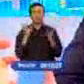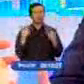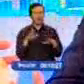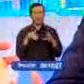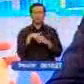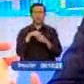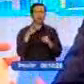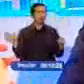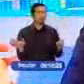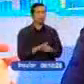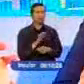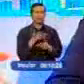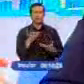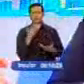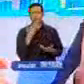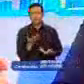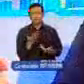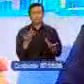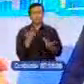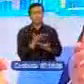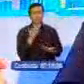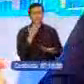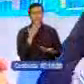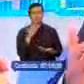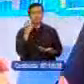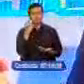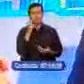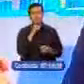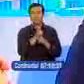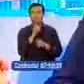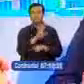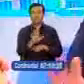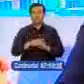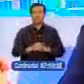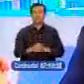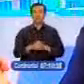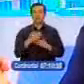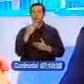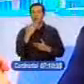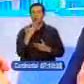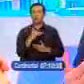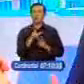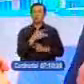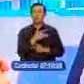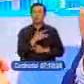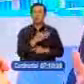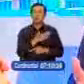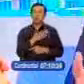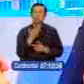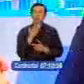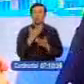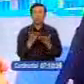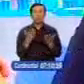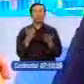están impresos de todos. Por tanto, estos son a veces los argumentos que buscan ir generando este clima de desconfianza, pero nosotros a eso,